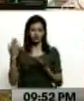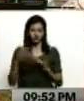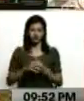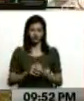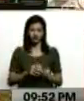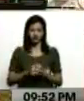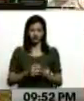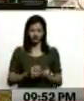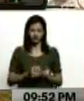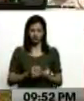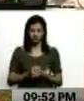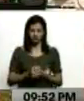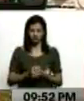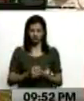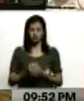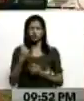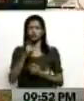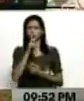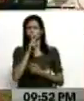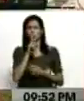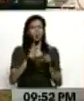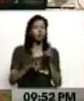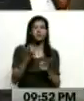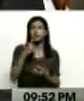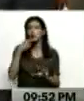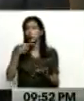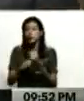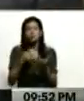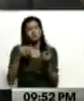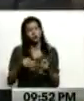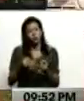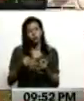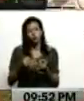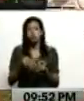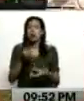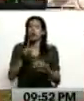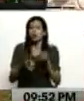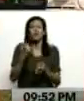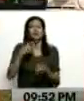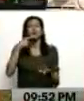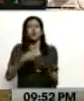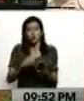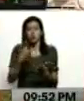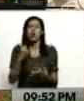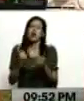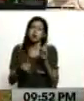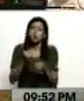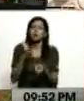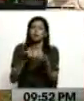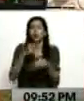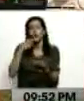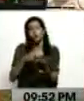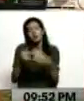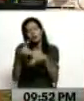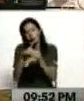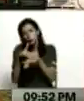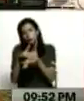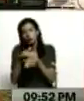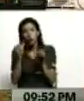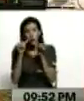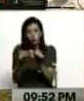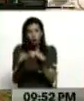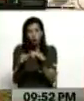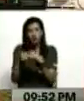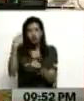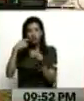Antonio Navas se me queda uno aquí alguno tengan la seguridad que no fue uno son varios